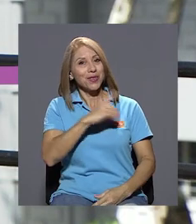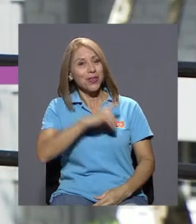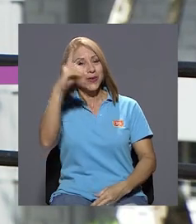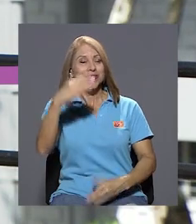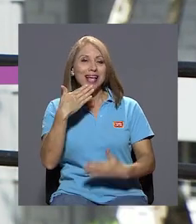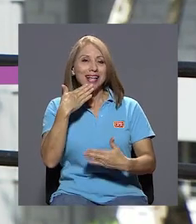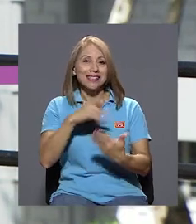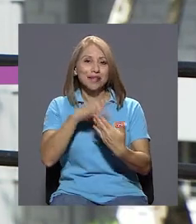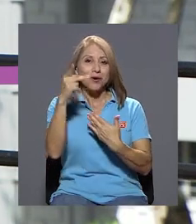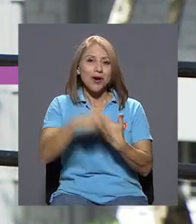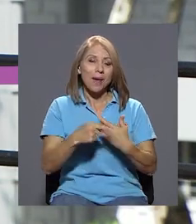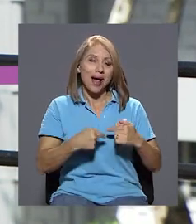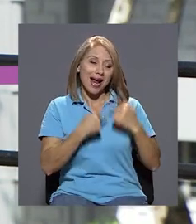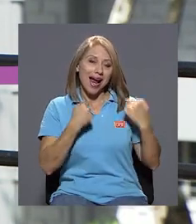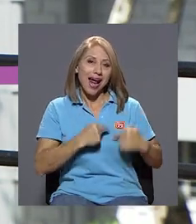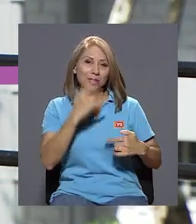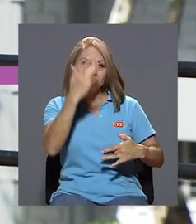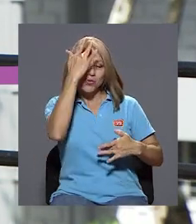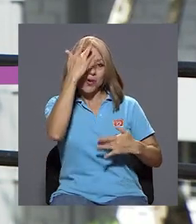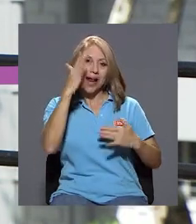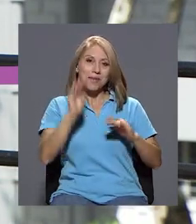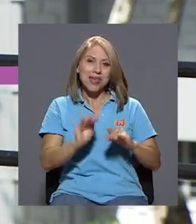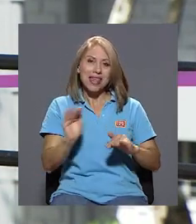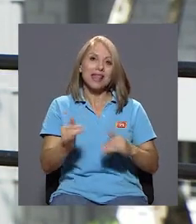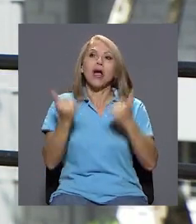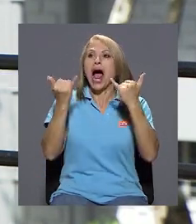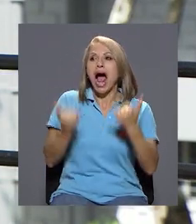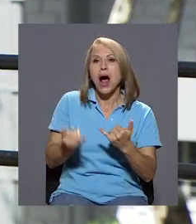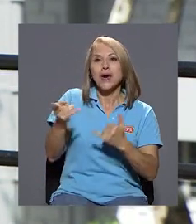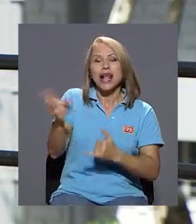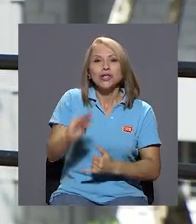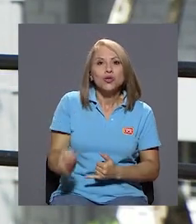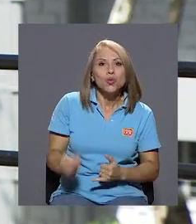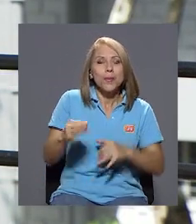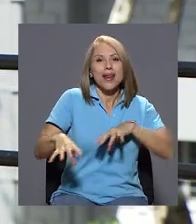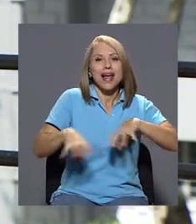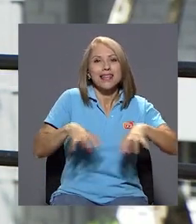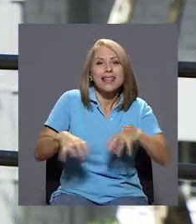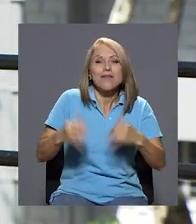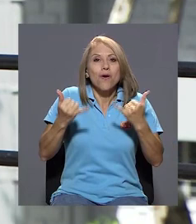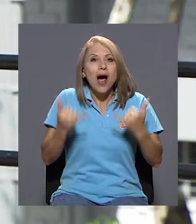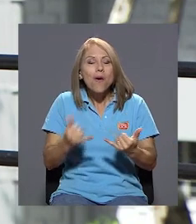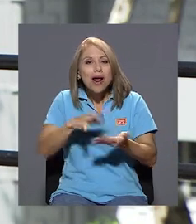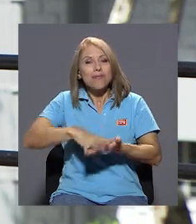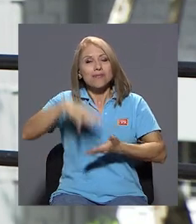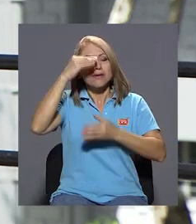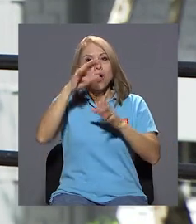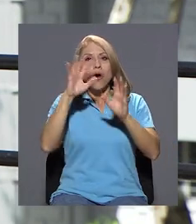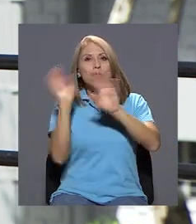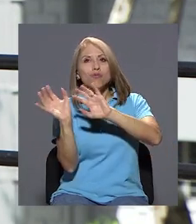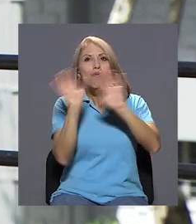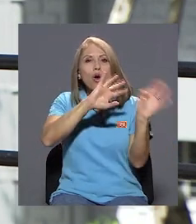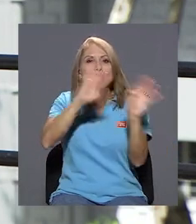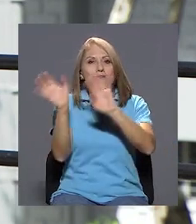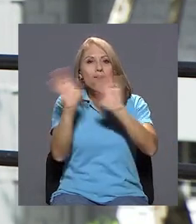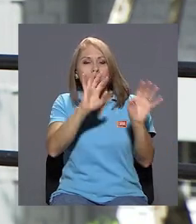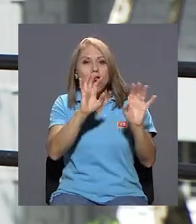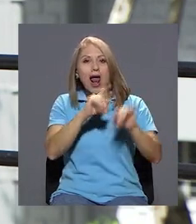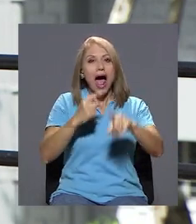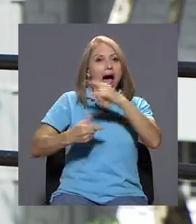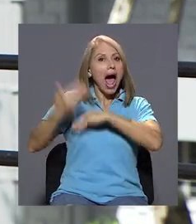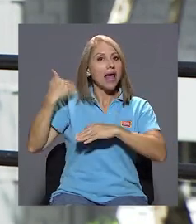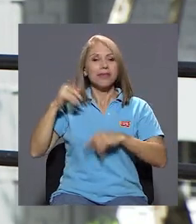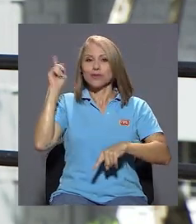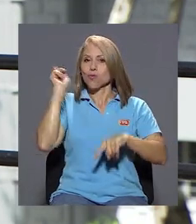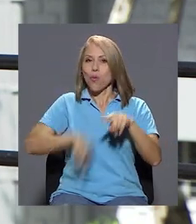Y gracias al programa cardiovascular pediátrico, ahora es un chico súper activo, se metió a clases de voleibol, cosas que